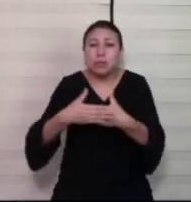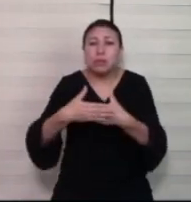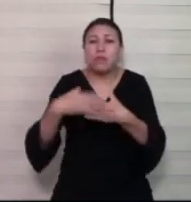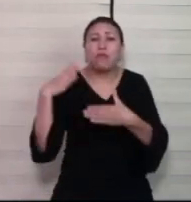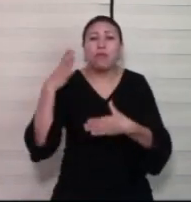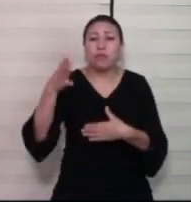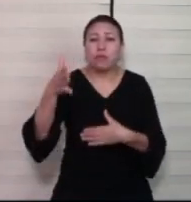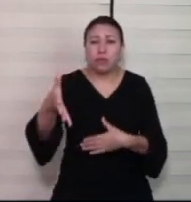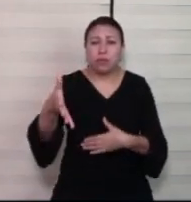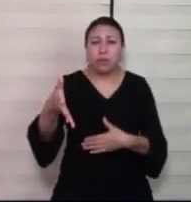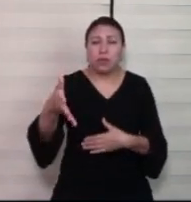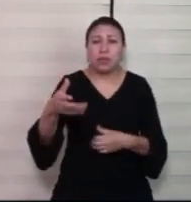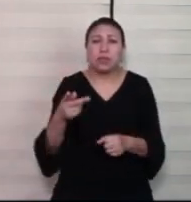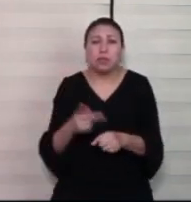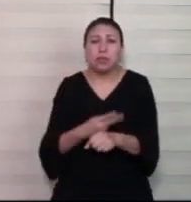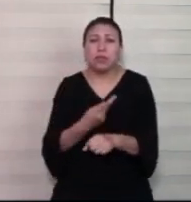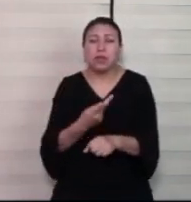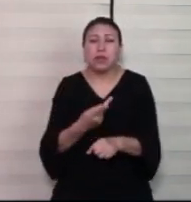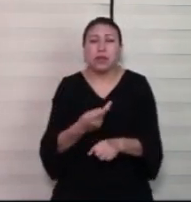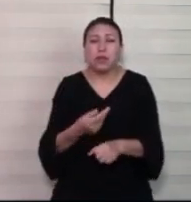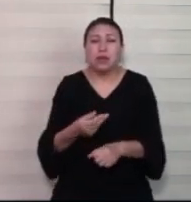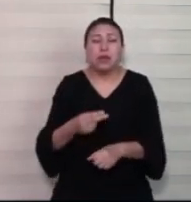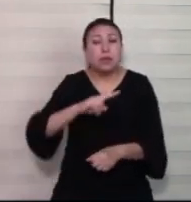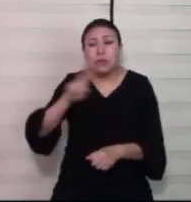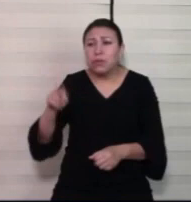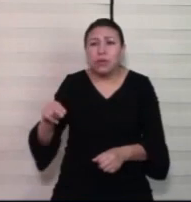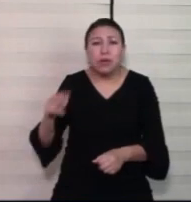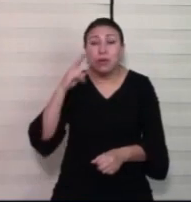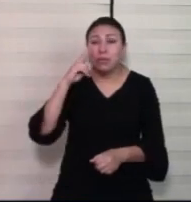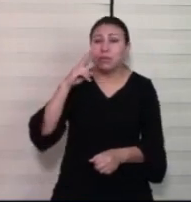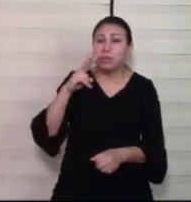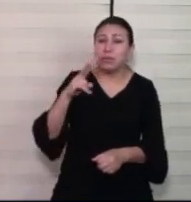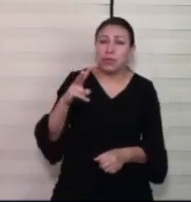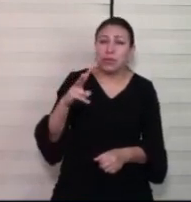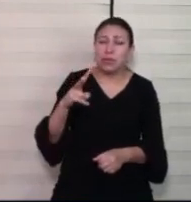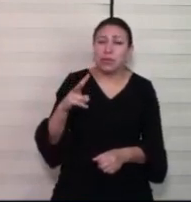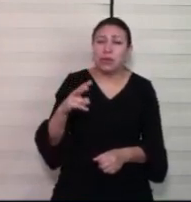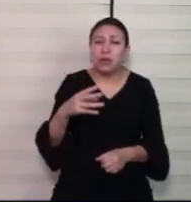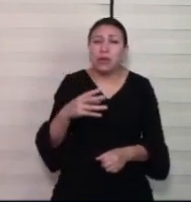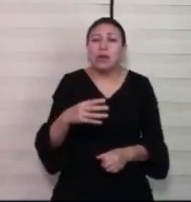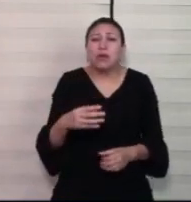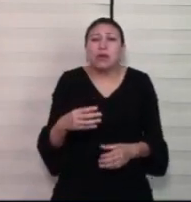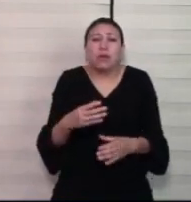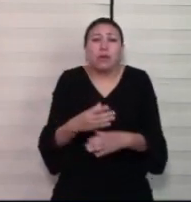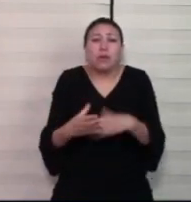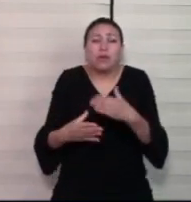surjan? Nunca habíamos visto esto antes. Nunca habíamos